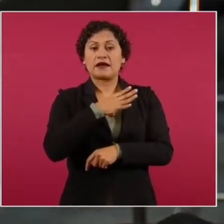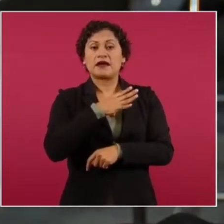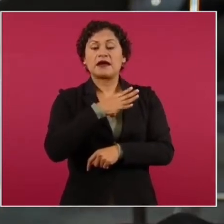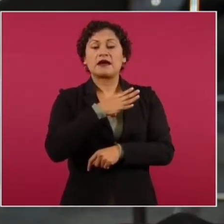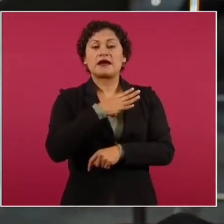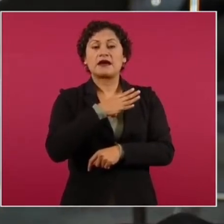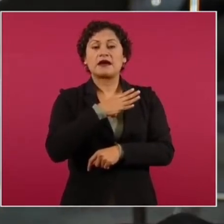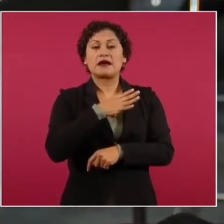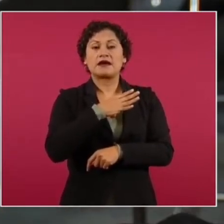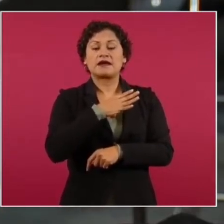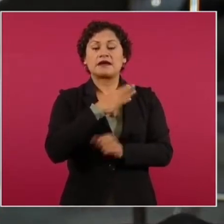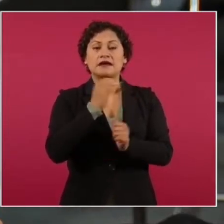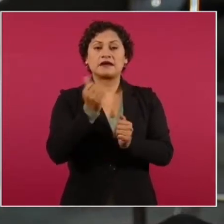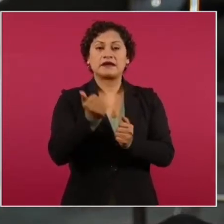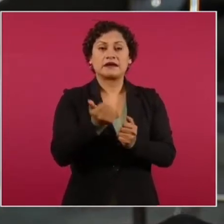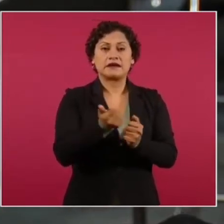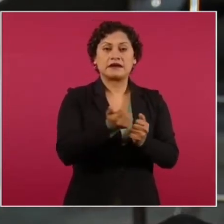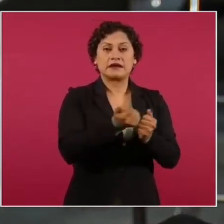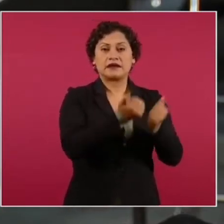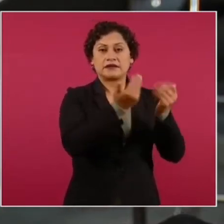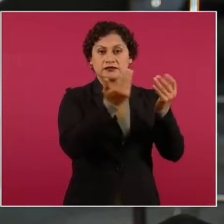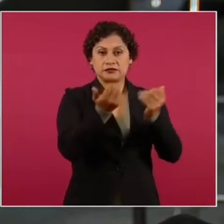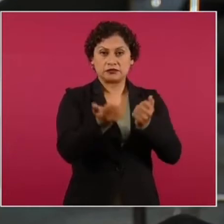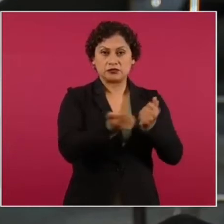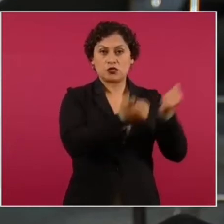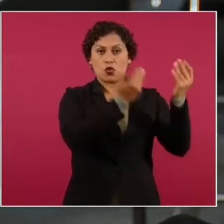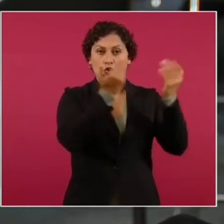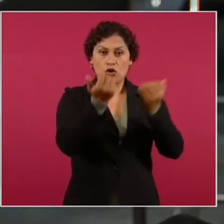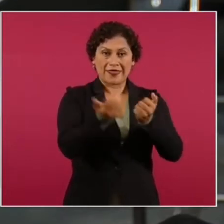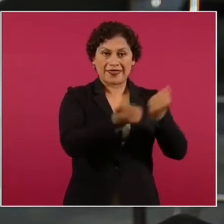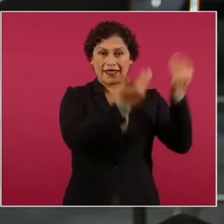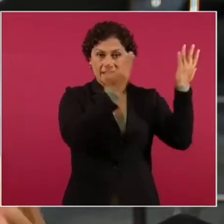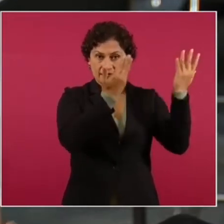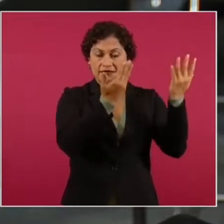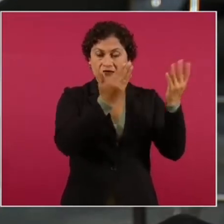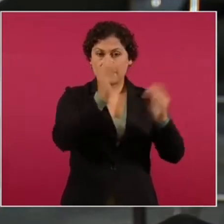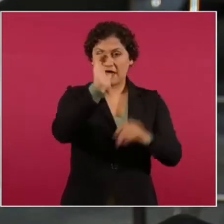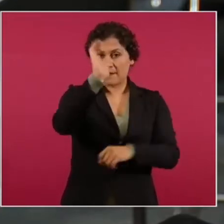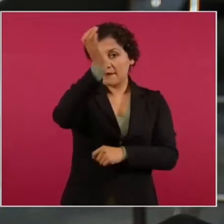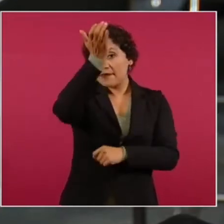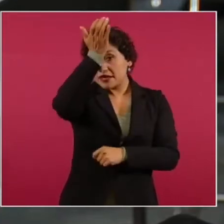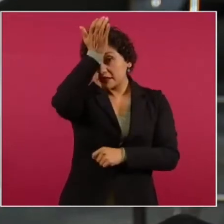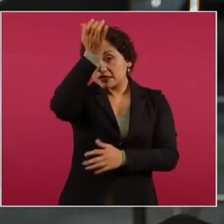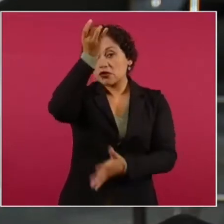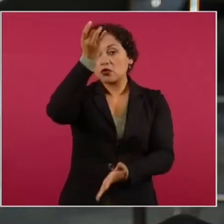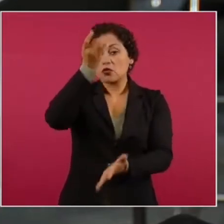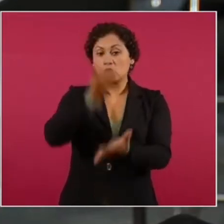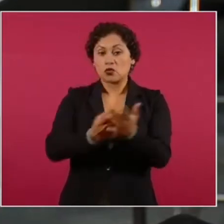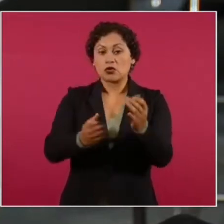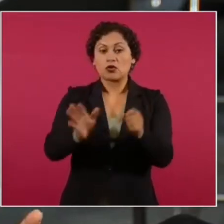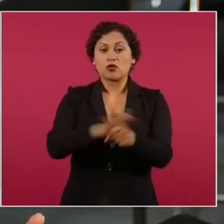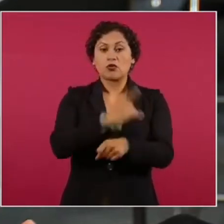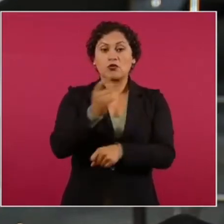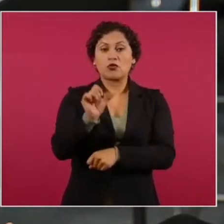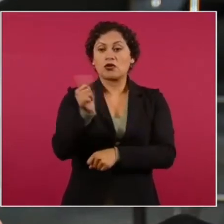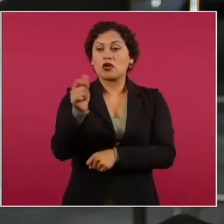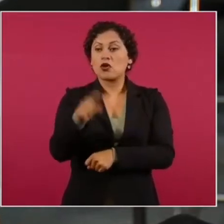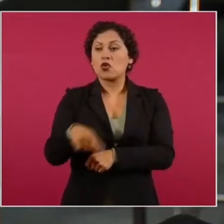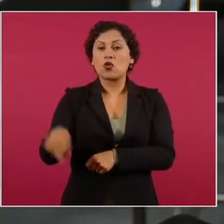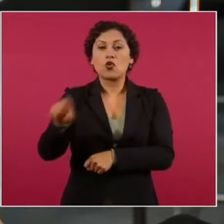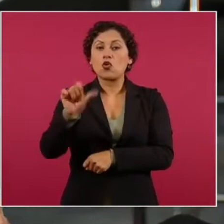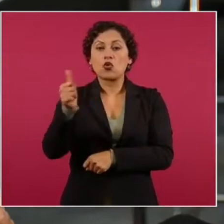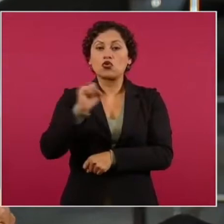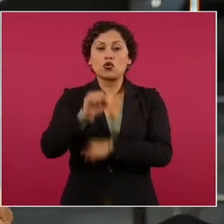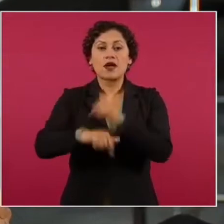exportan más que becerros porque no pueden engordar los hatos porque no hay pasto.